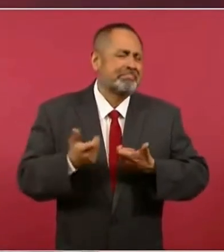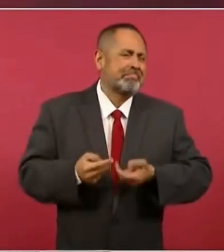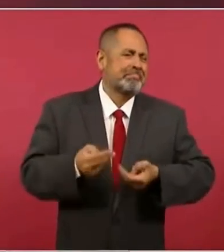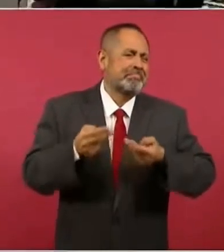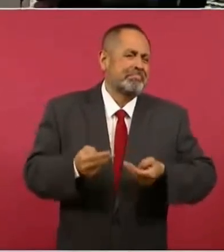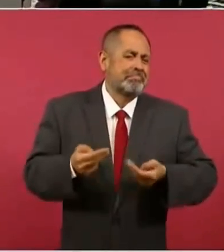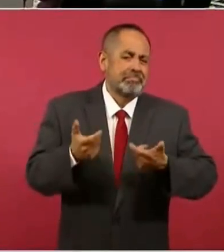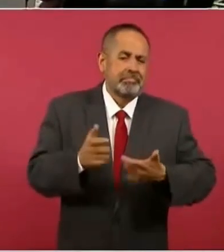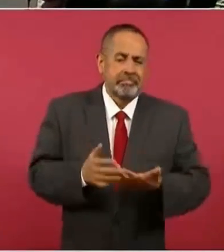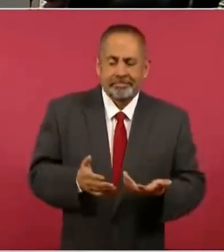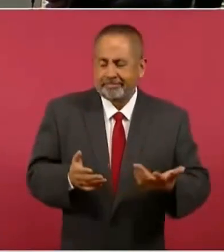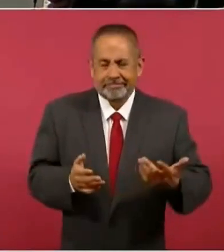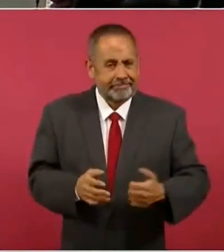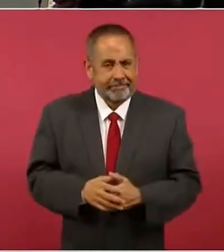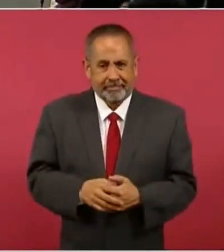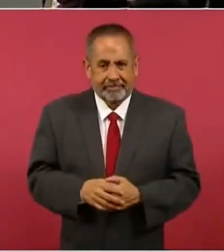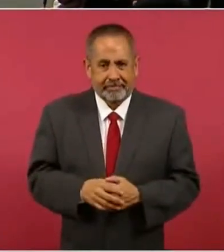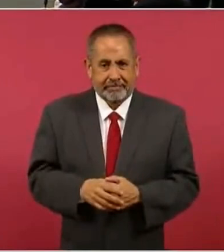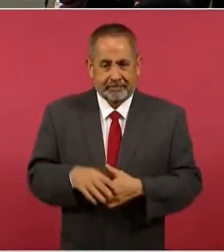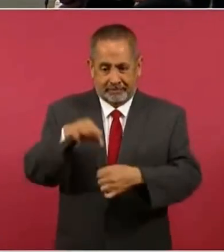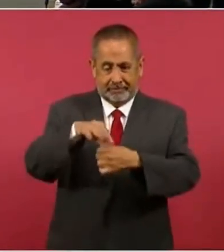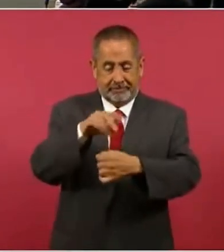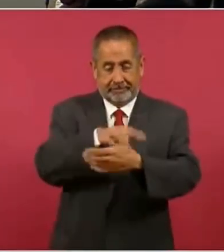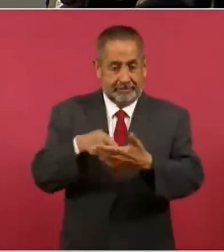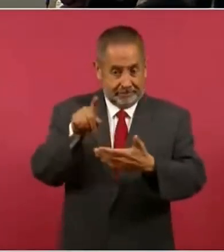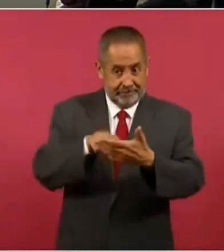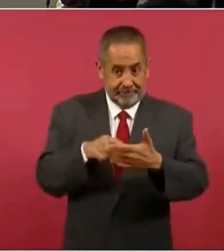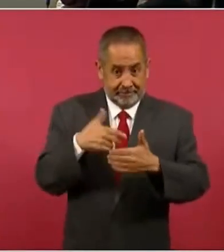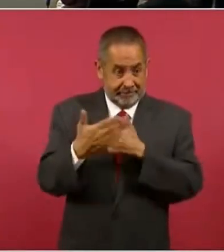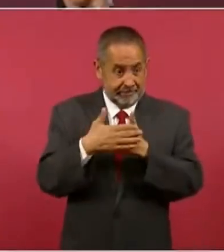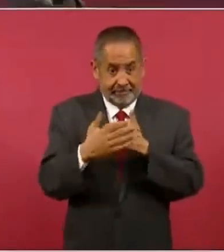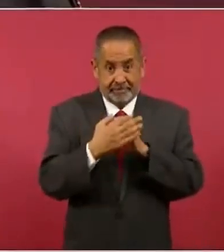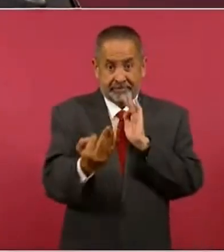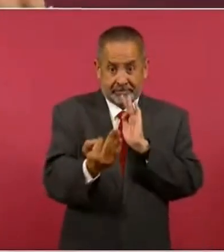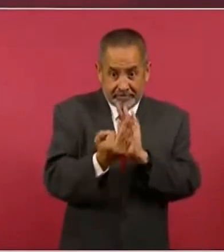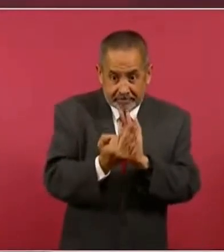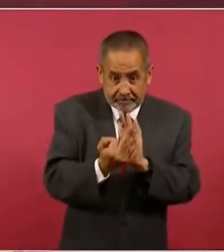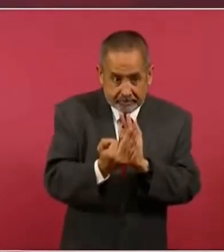había una elección y a entregar dinero